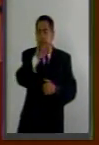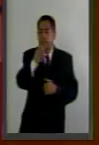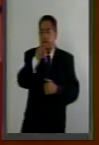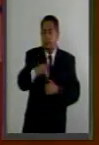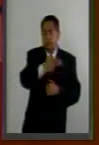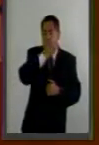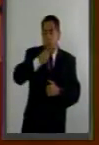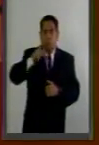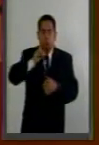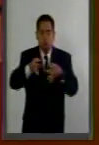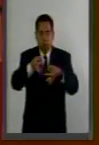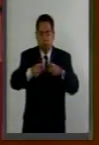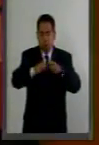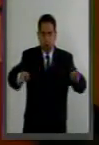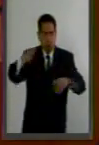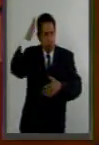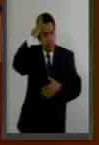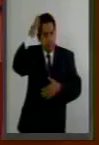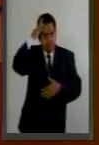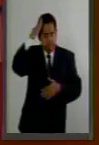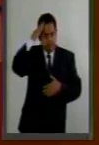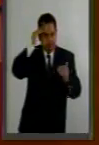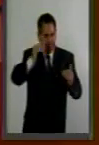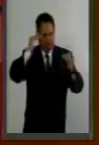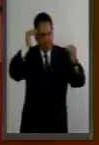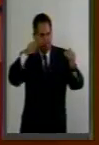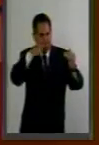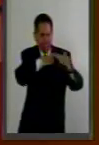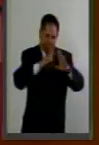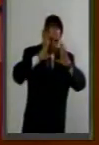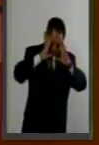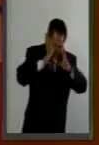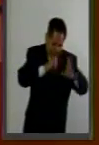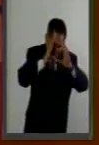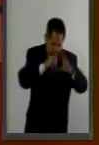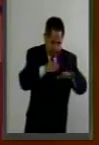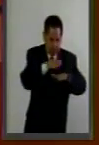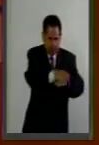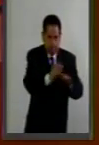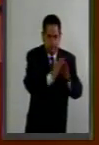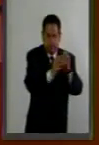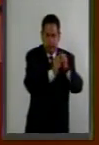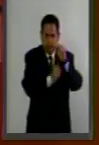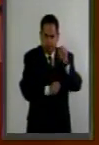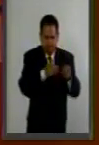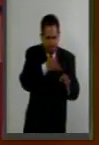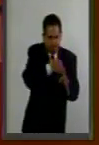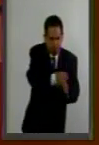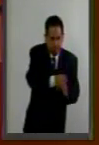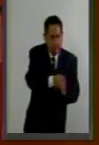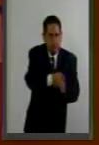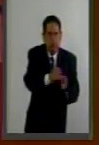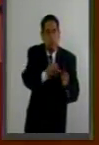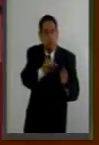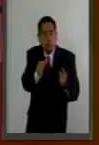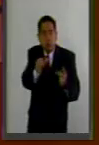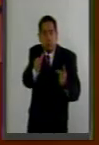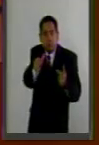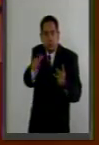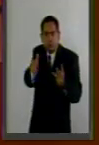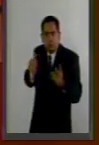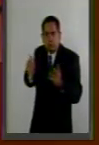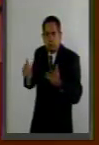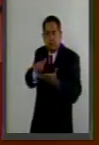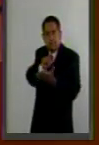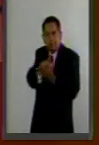ministros concentrarse exclusivamente en las tareas que exige la jurisdicción constitucional. Como cabeza